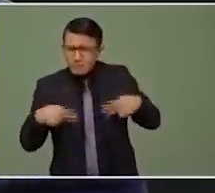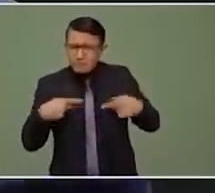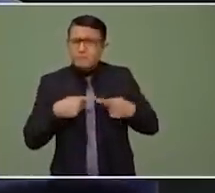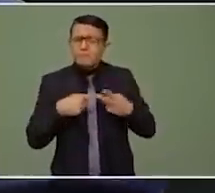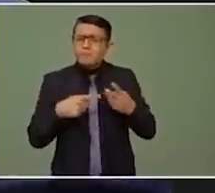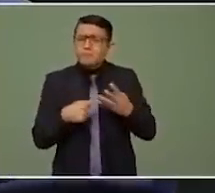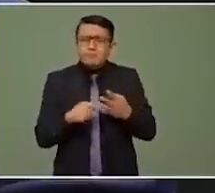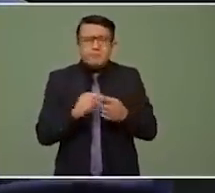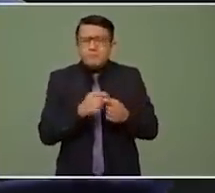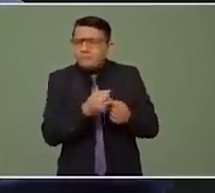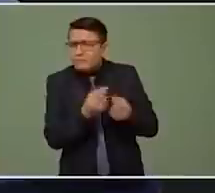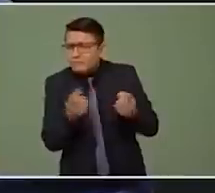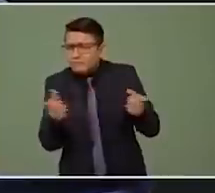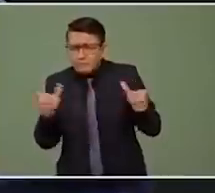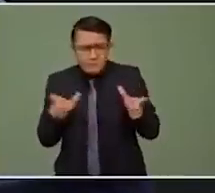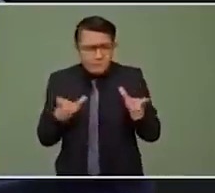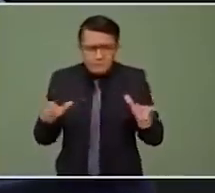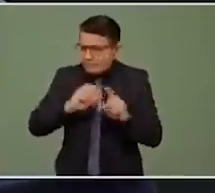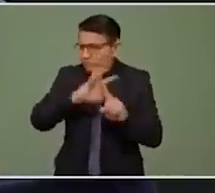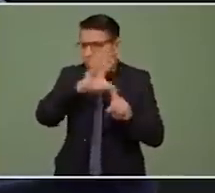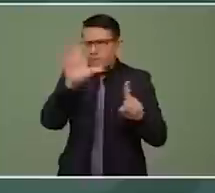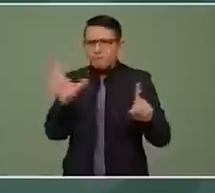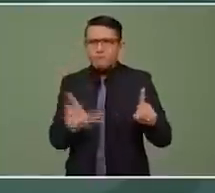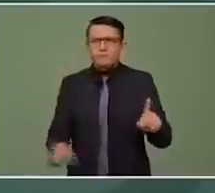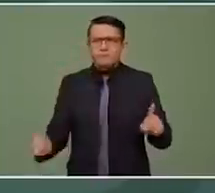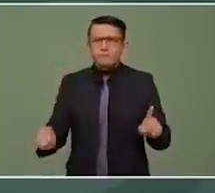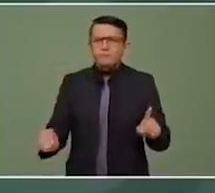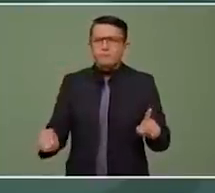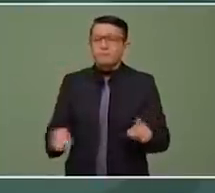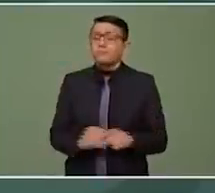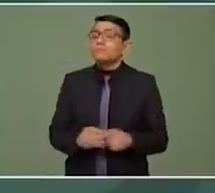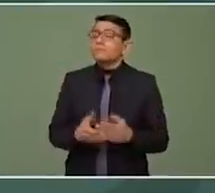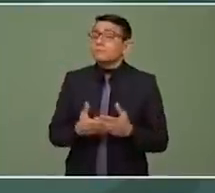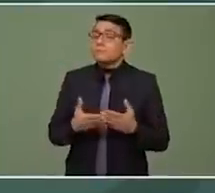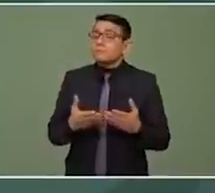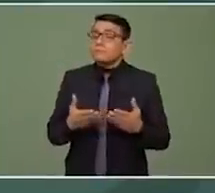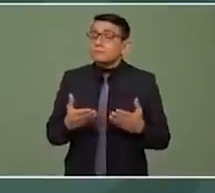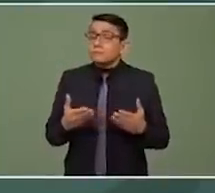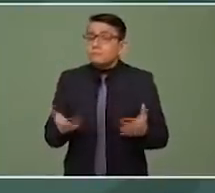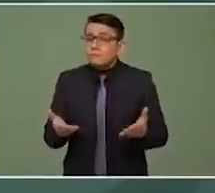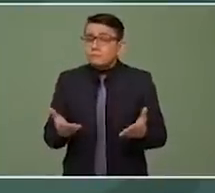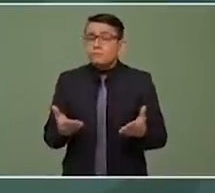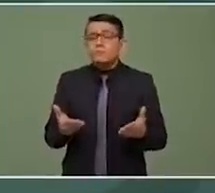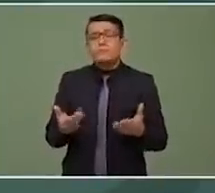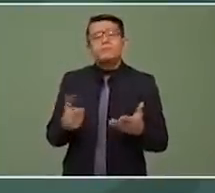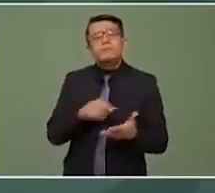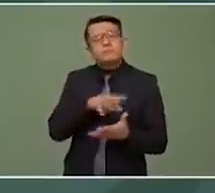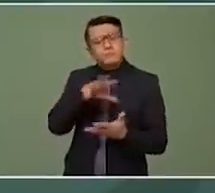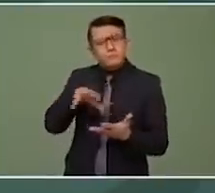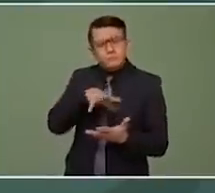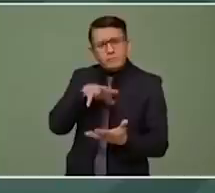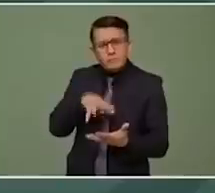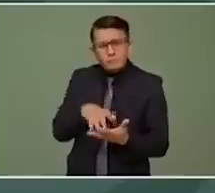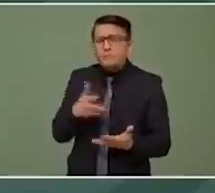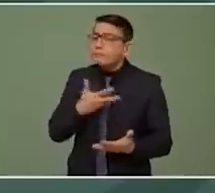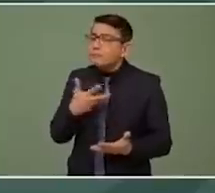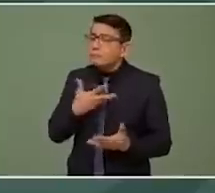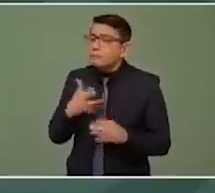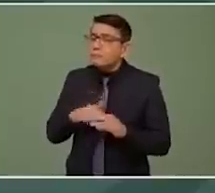el problema de la inseguridad y de la violencia hay entidades federativas que tienen más